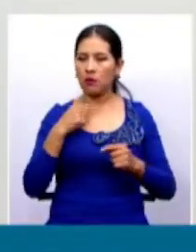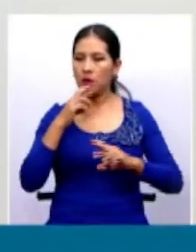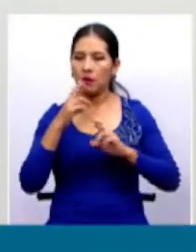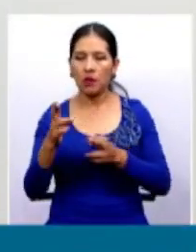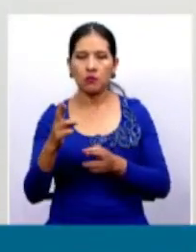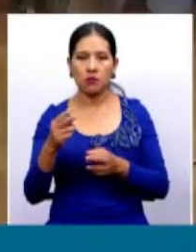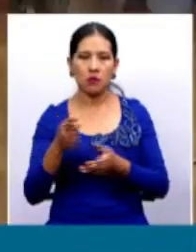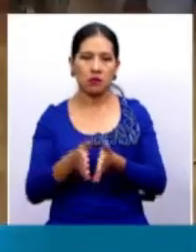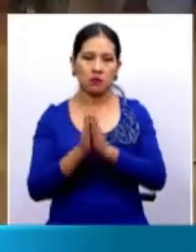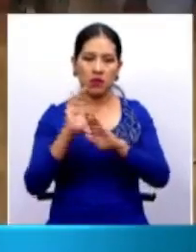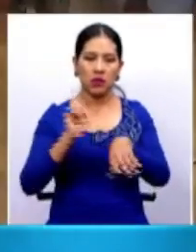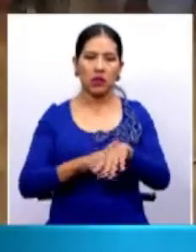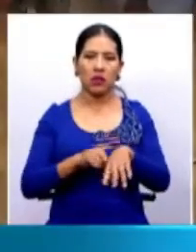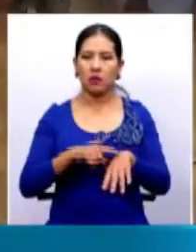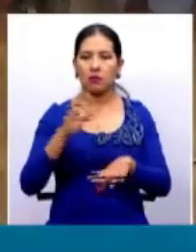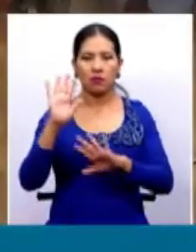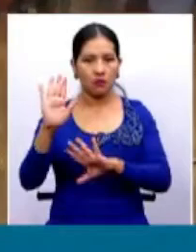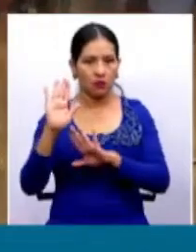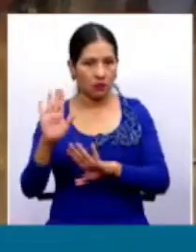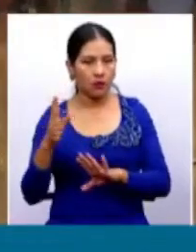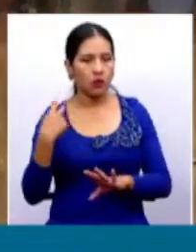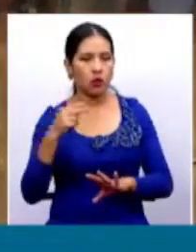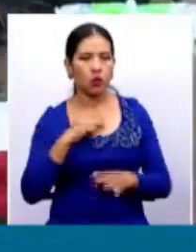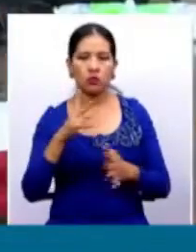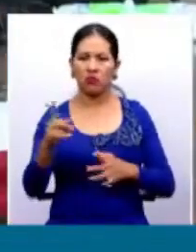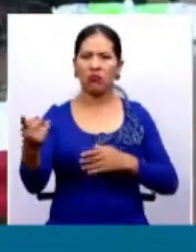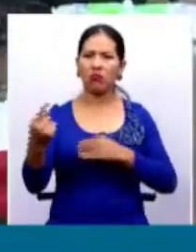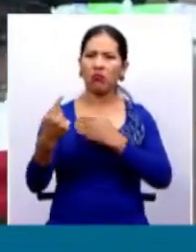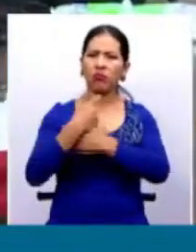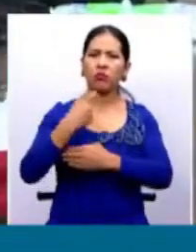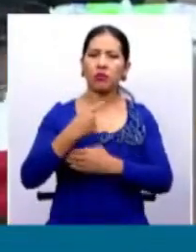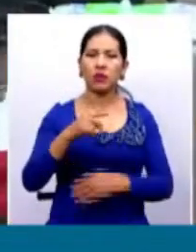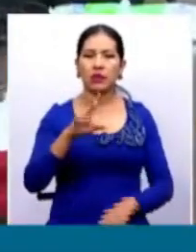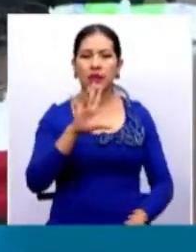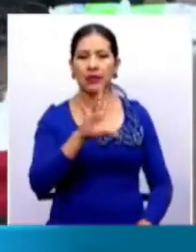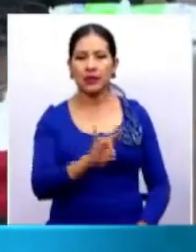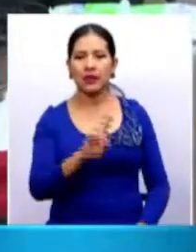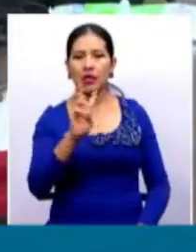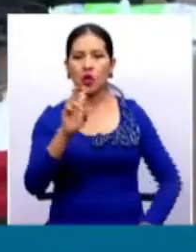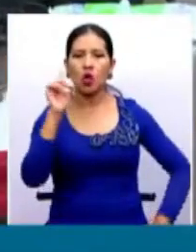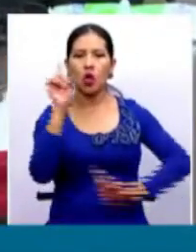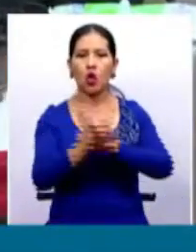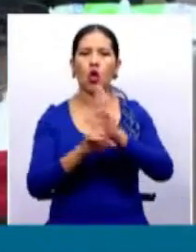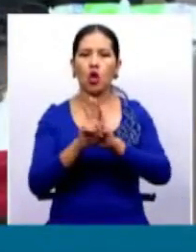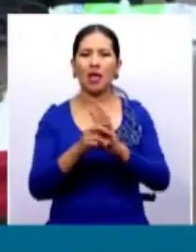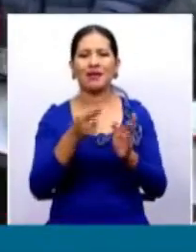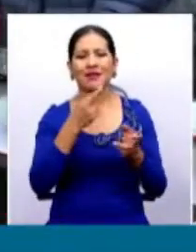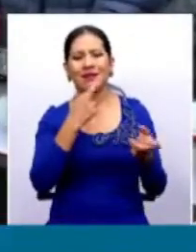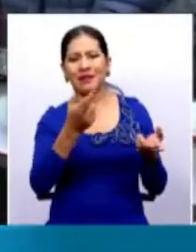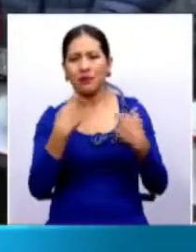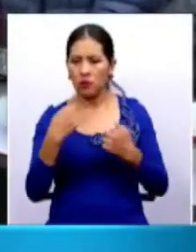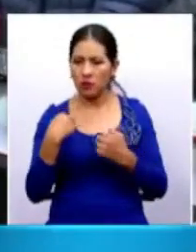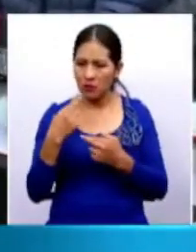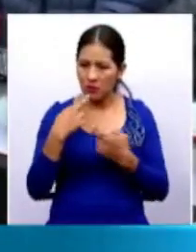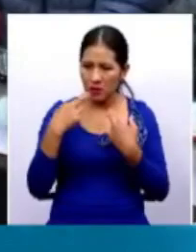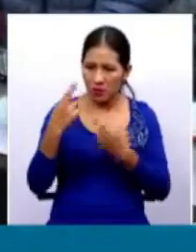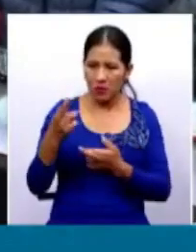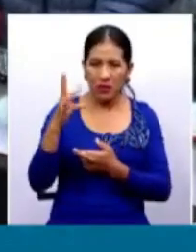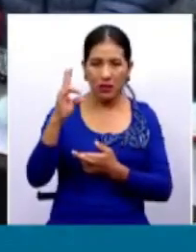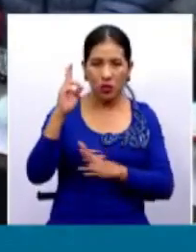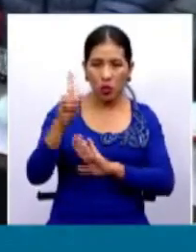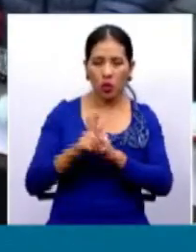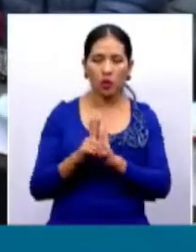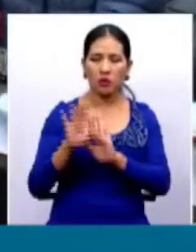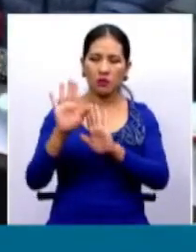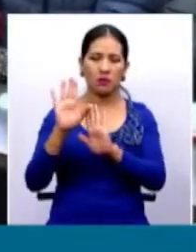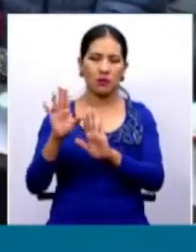nos habían solicitado y nos han culminado 72 horas para poder entregar el hemos entregado hemos hecho llegar la